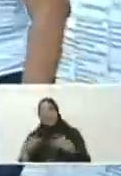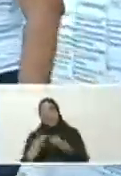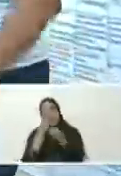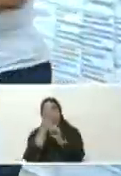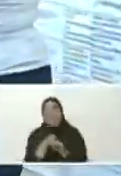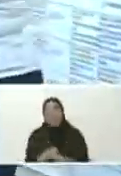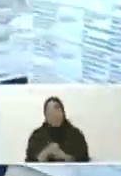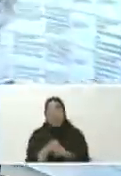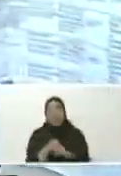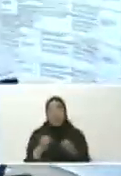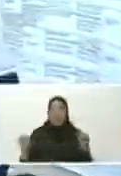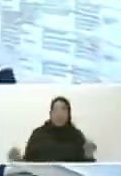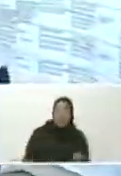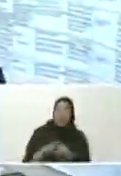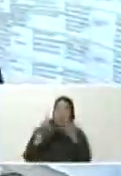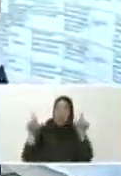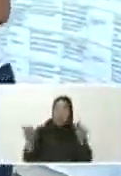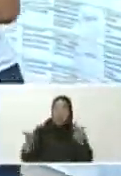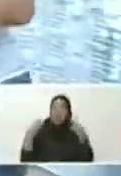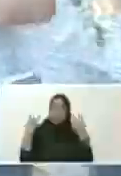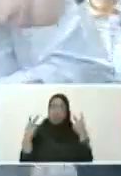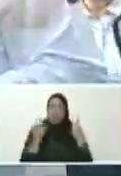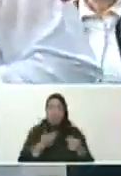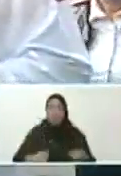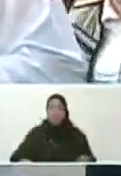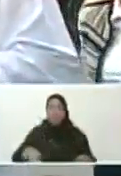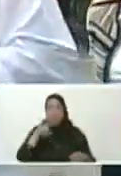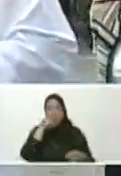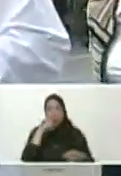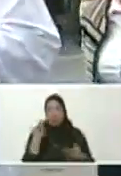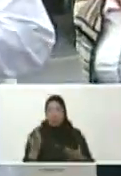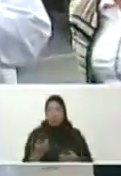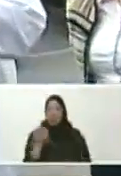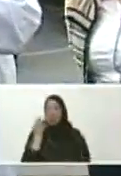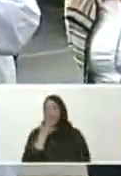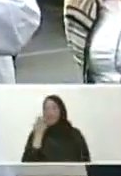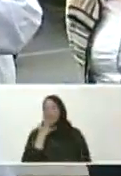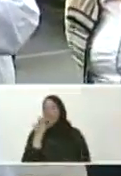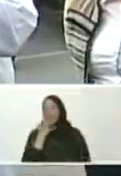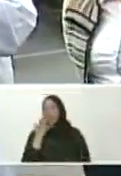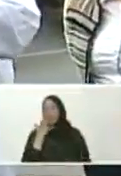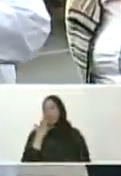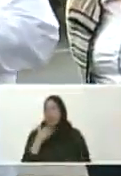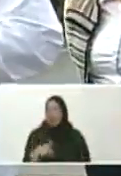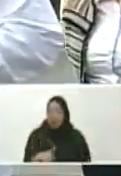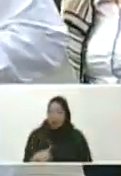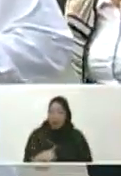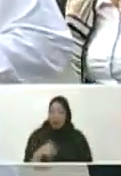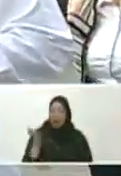Mírame bien entonces. No, se queda con selfie, señor presidente. Bueno, mira, entonces tienes Hogares de la